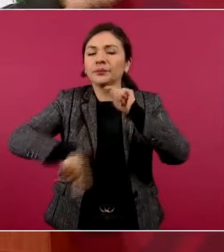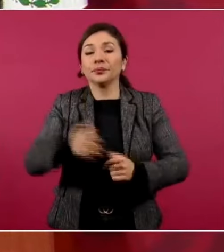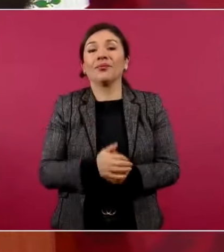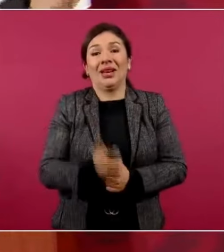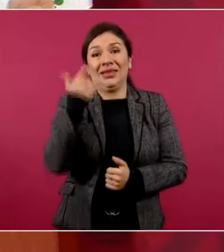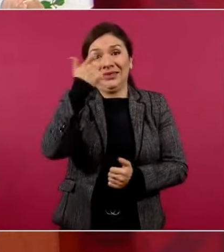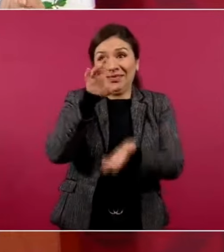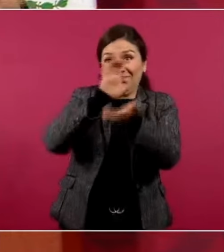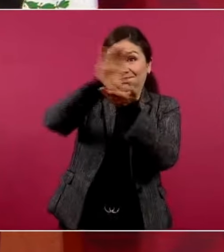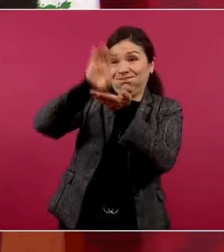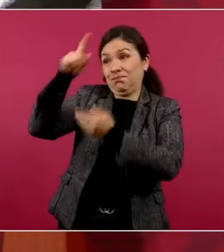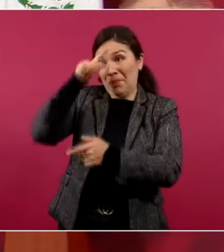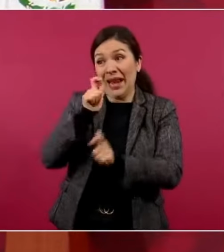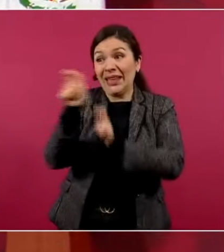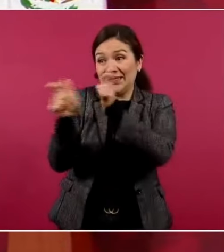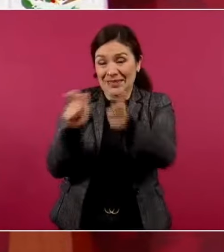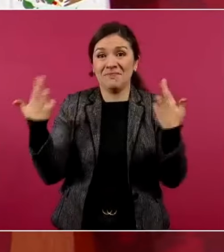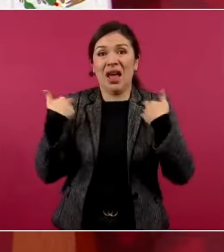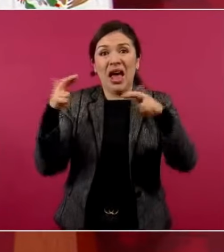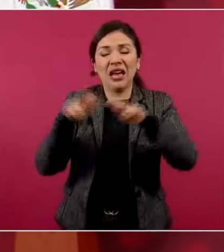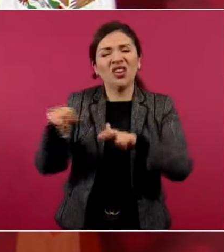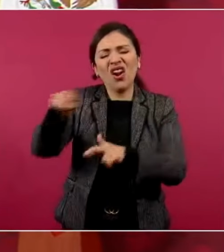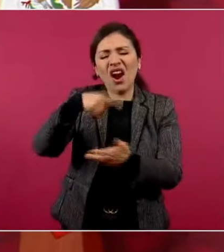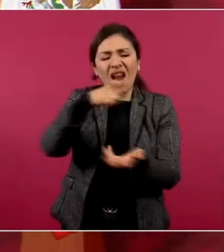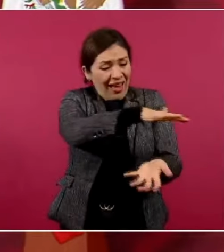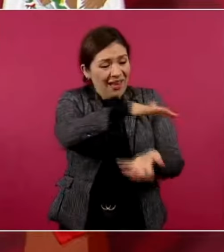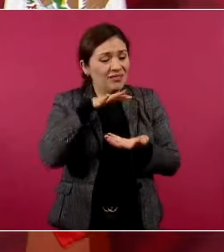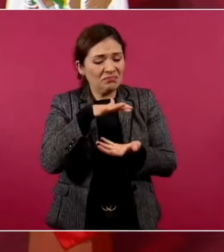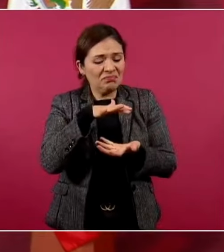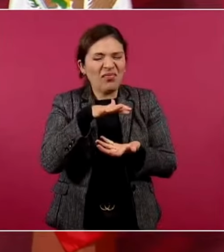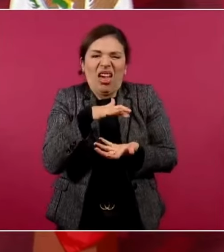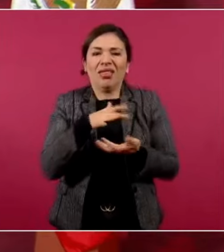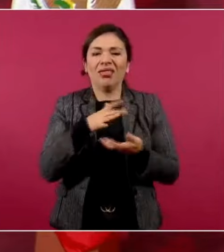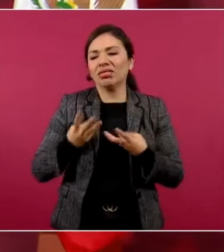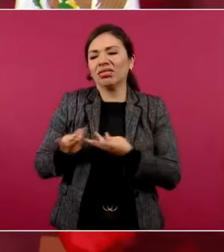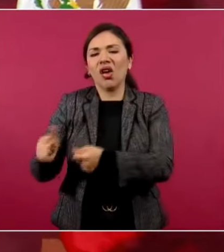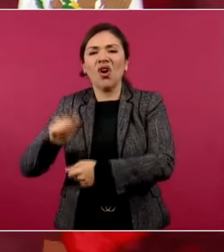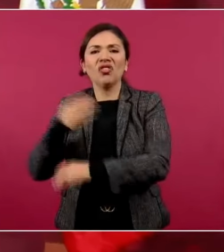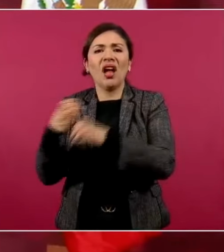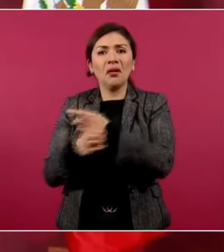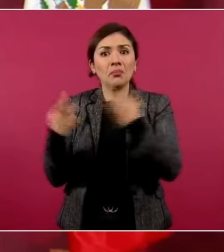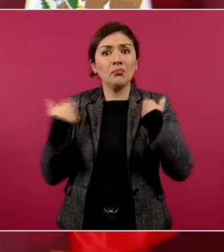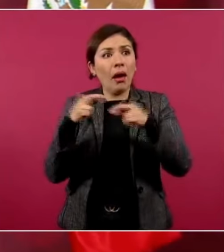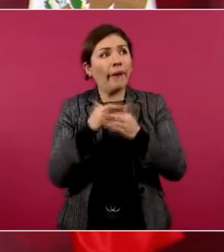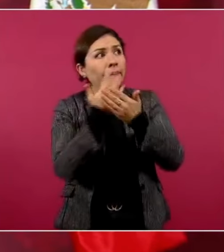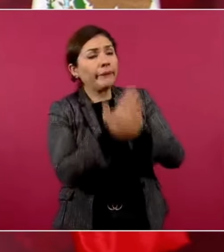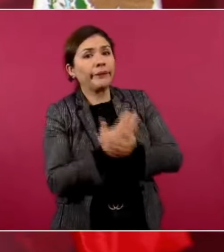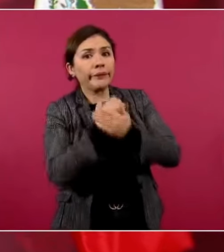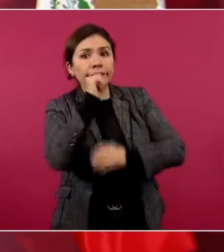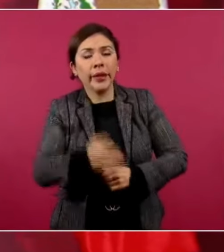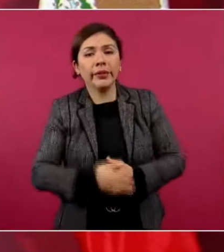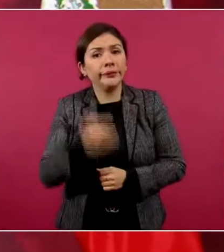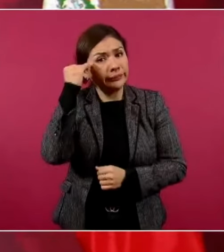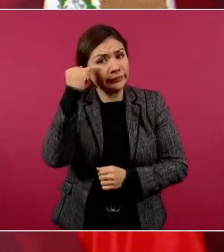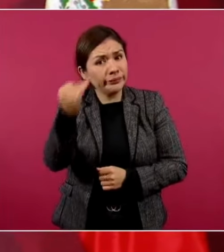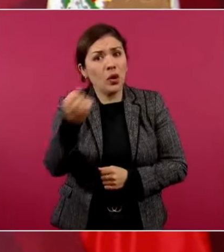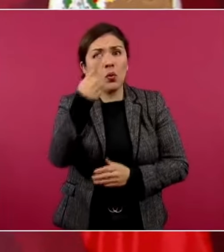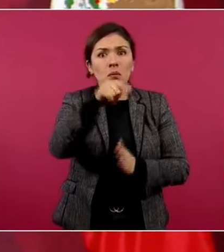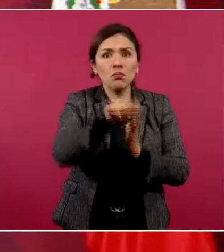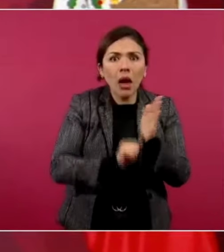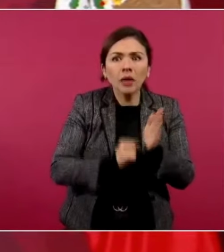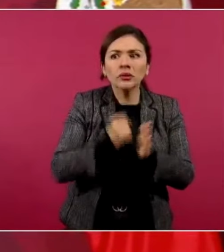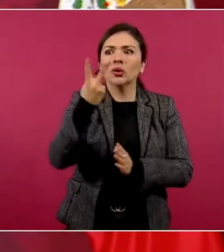los maestros y lo usaban en otra cosa. No les pagaban a los maestros. Un mes, dos meses, tres